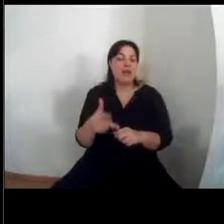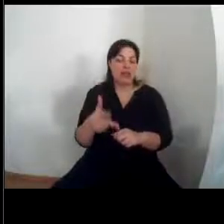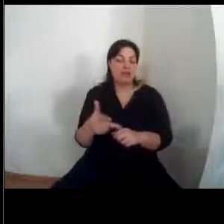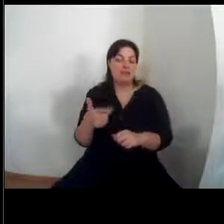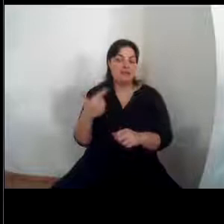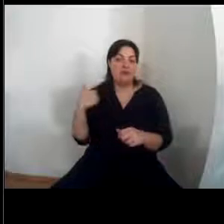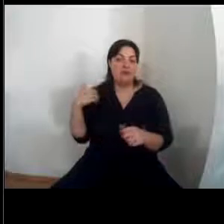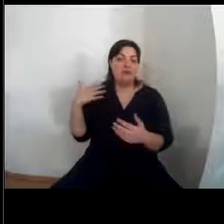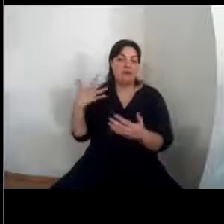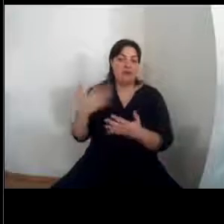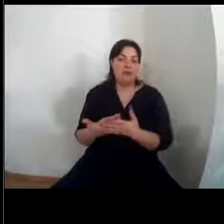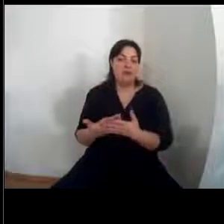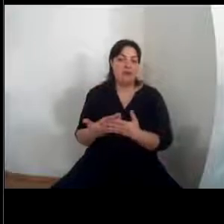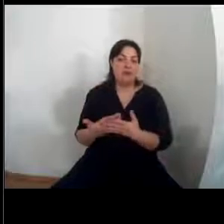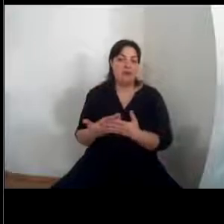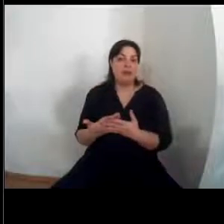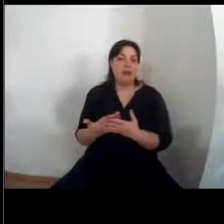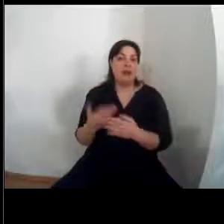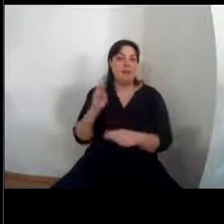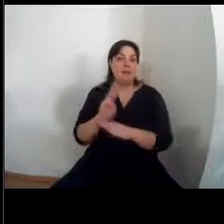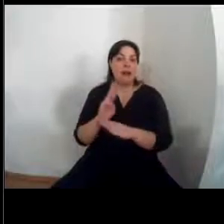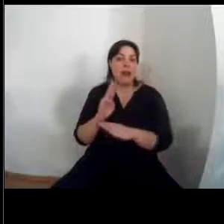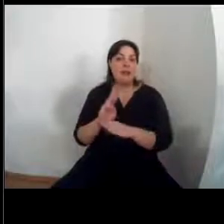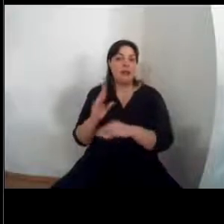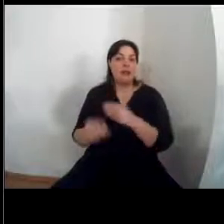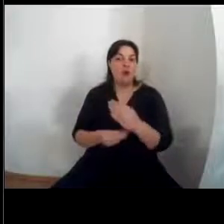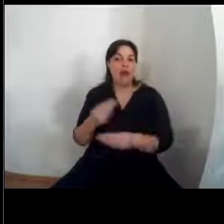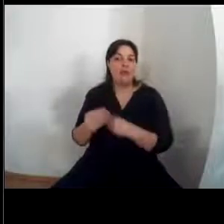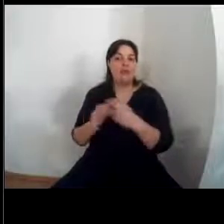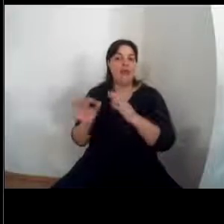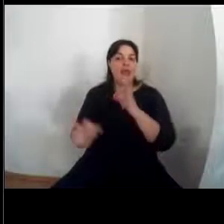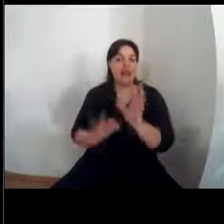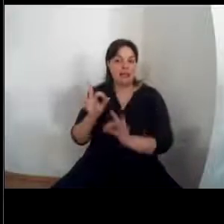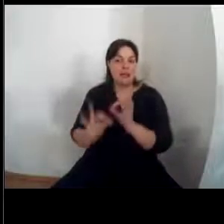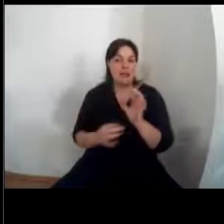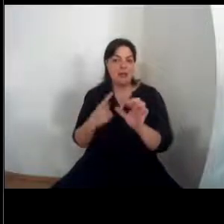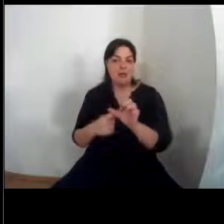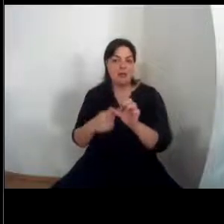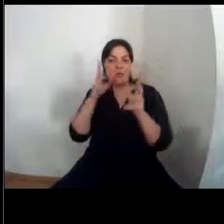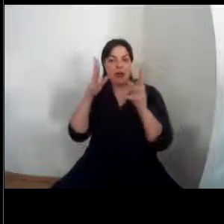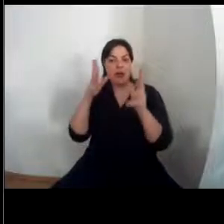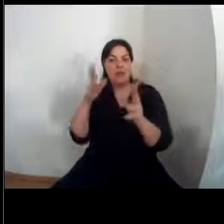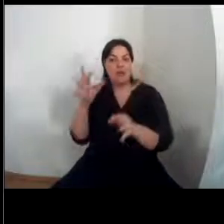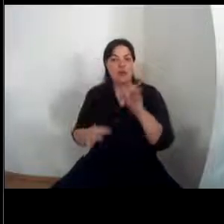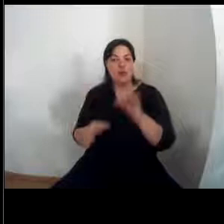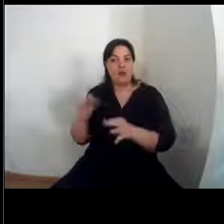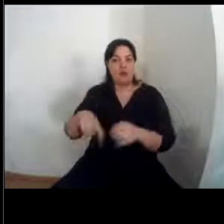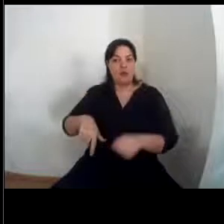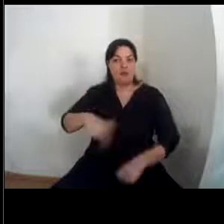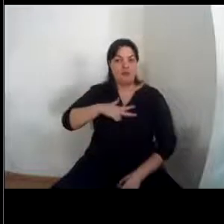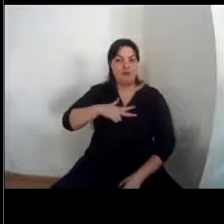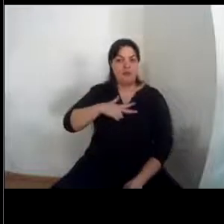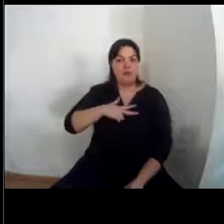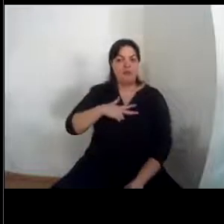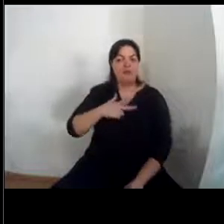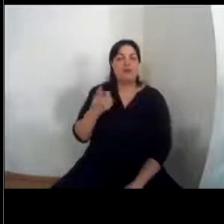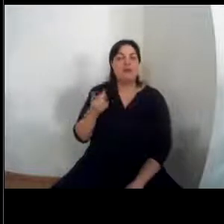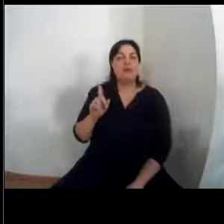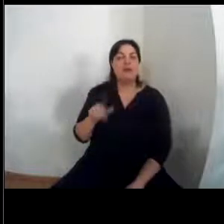he podido ejercerla en el Parlamento, en la Asamblea de Extremadura, como asesor jurídico, como letrado. Si